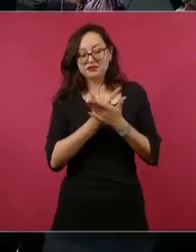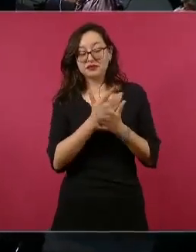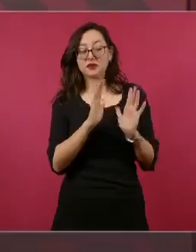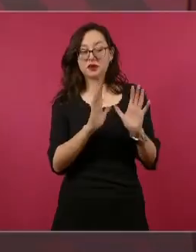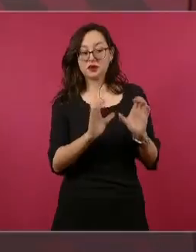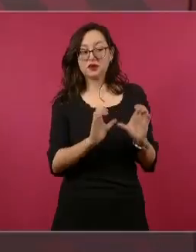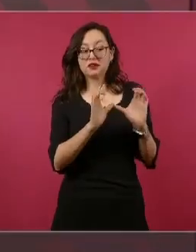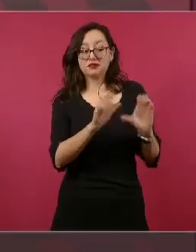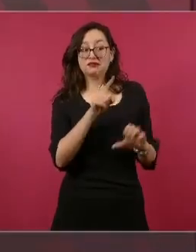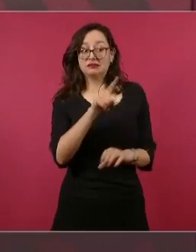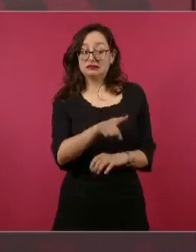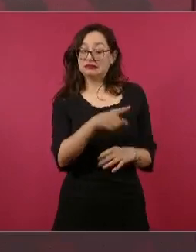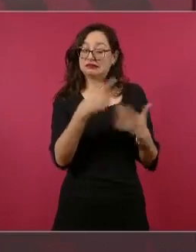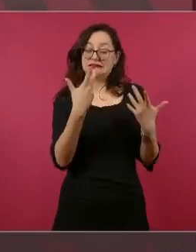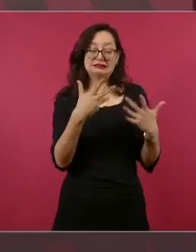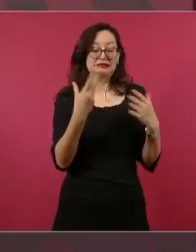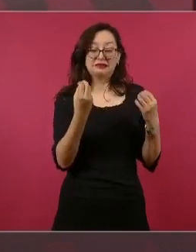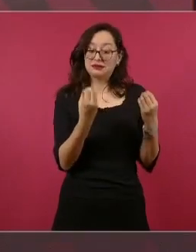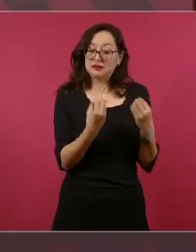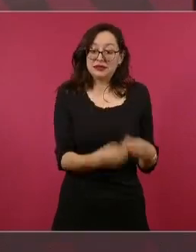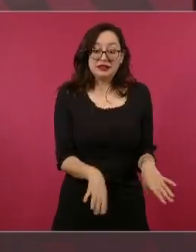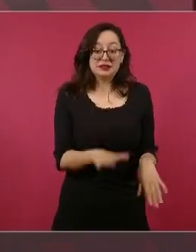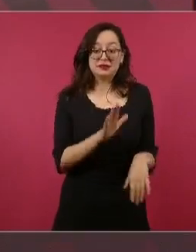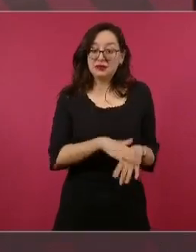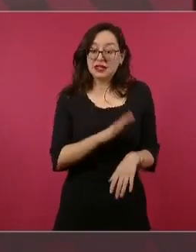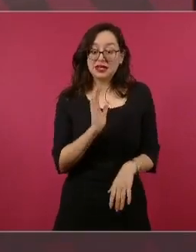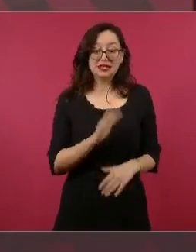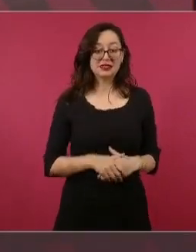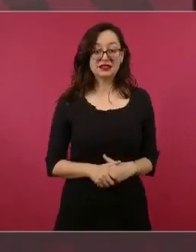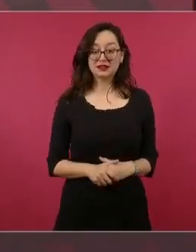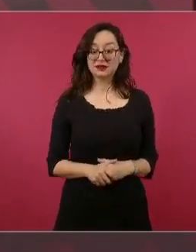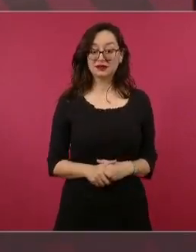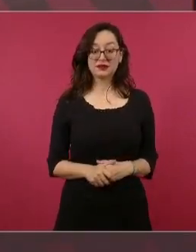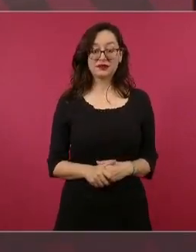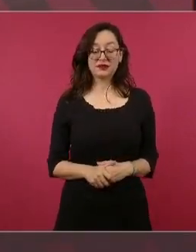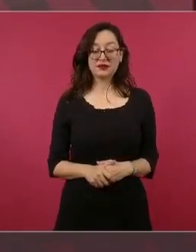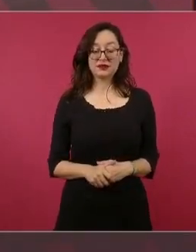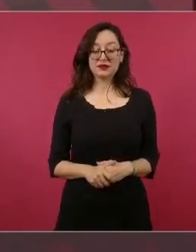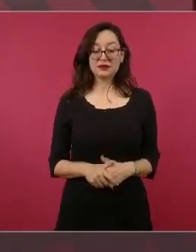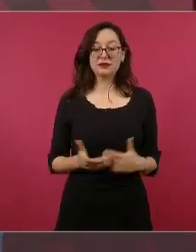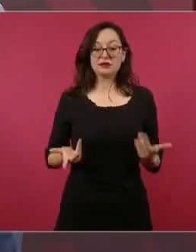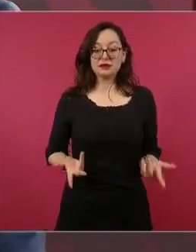se ha ido avanzando pero